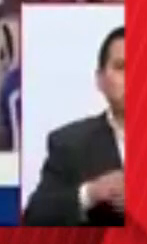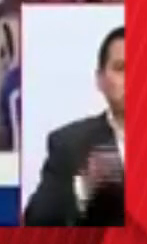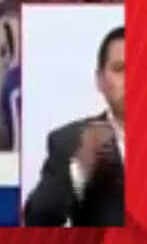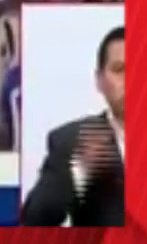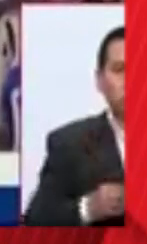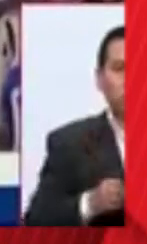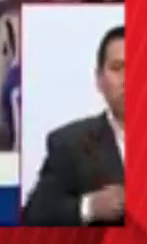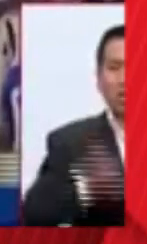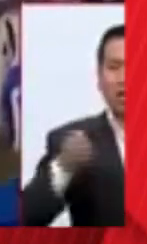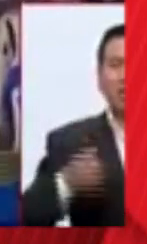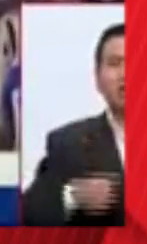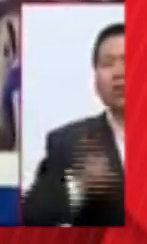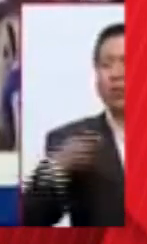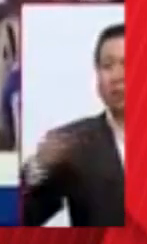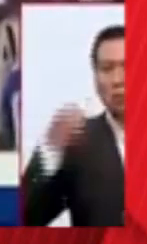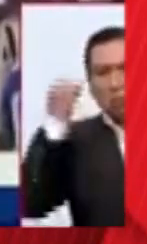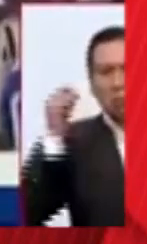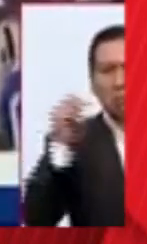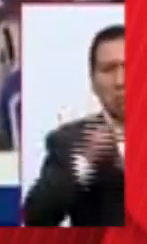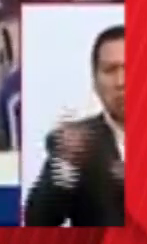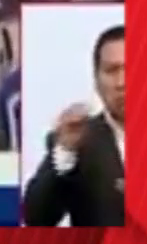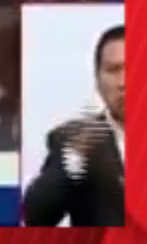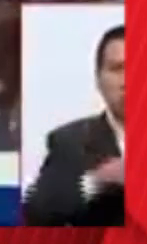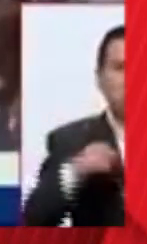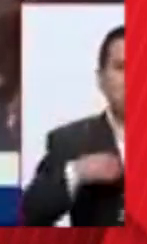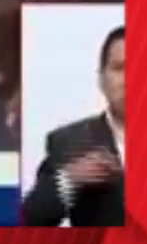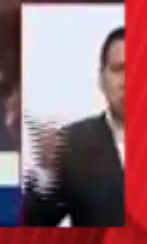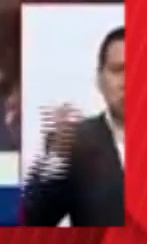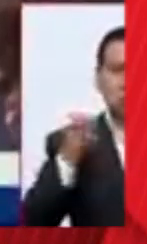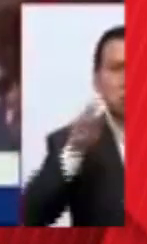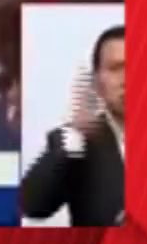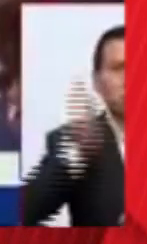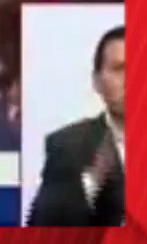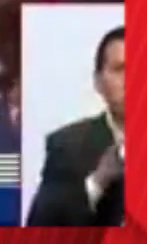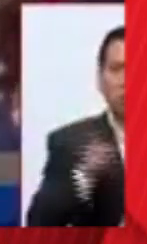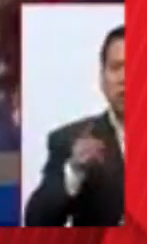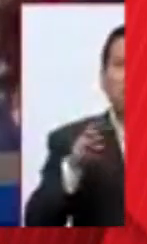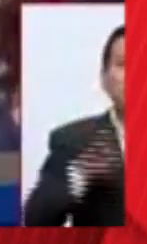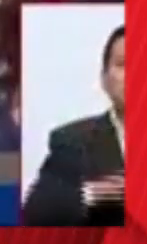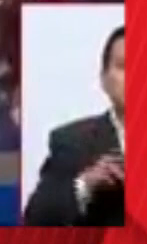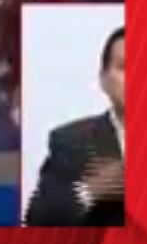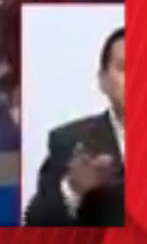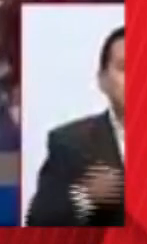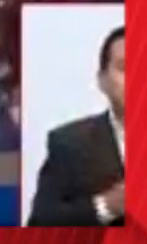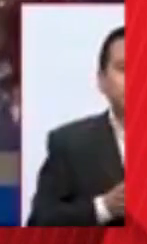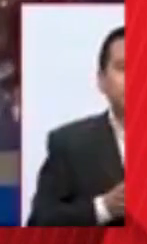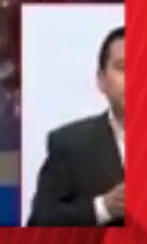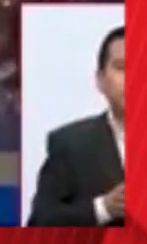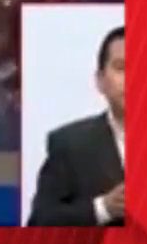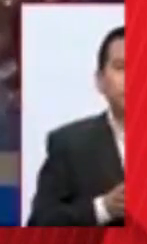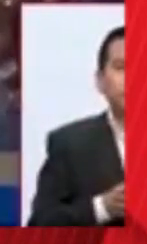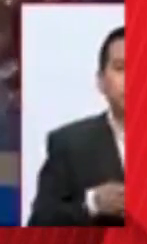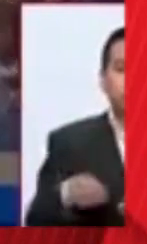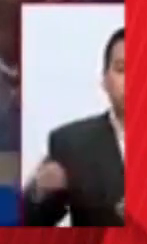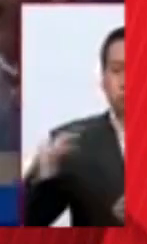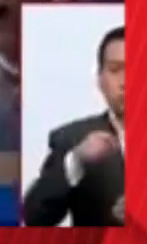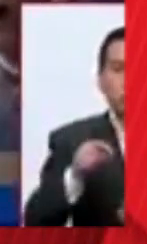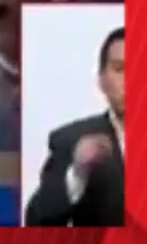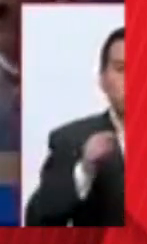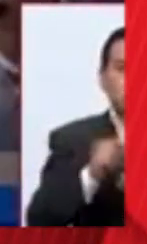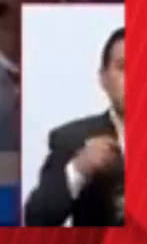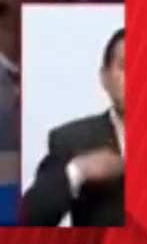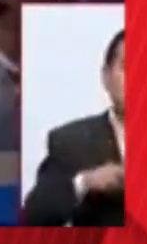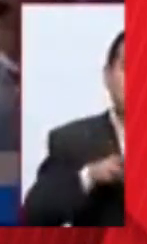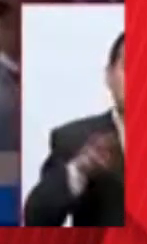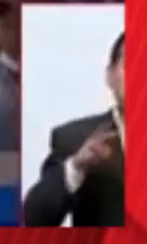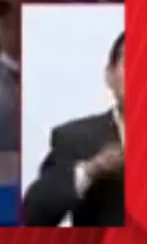extraordinarios esta clase de propuestas y conclusiones. ¿Eso qué significa, Iván? A mi manera de entender